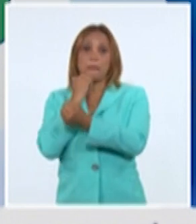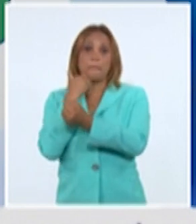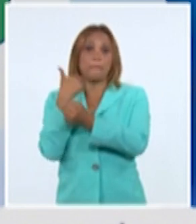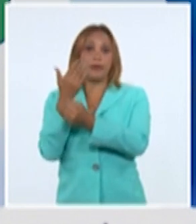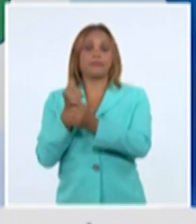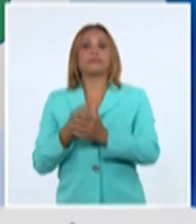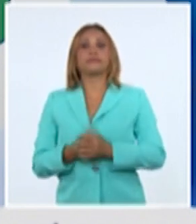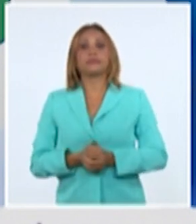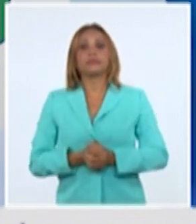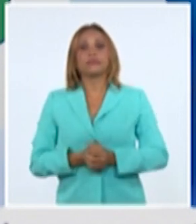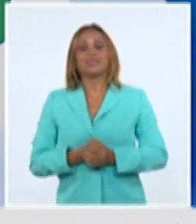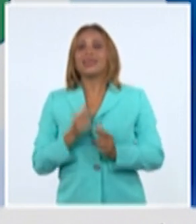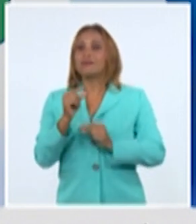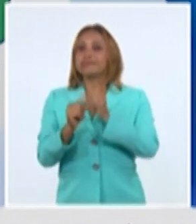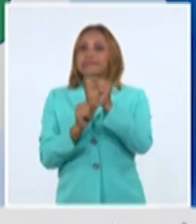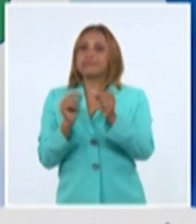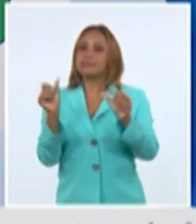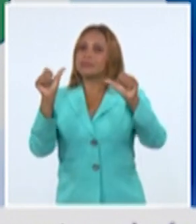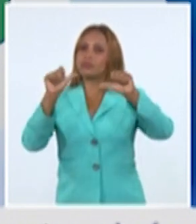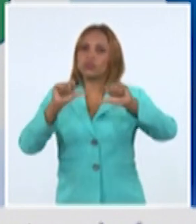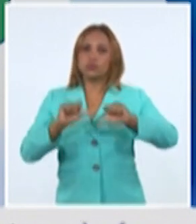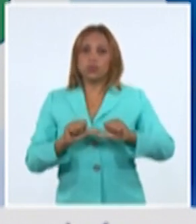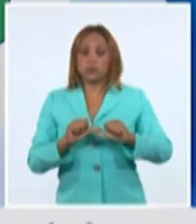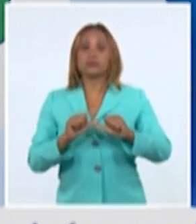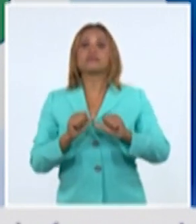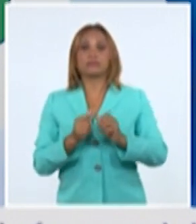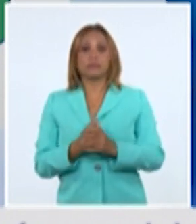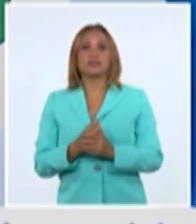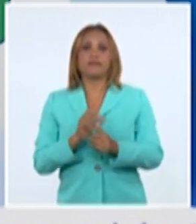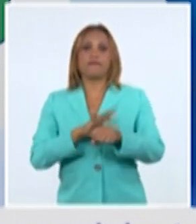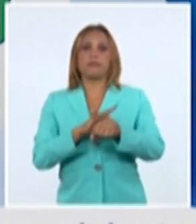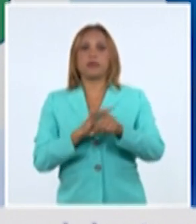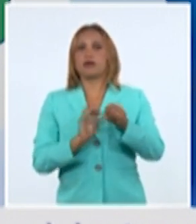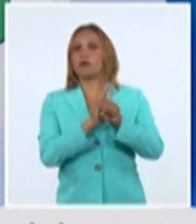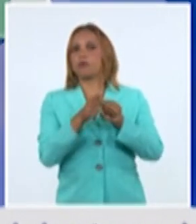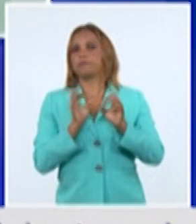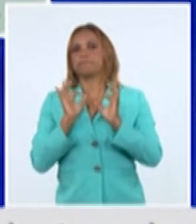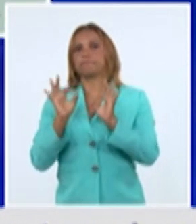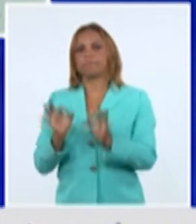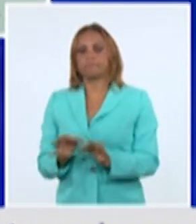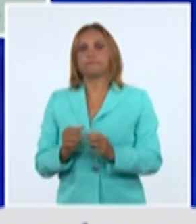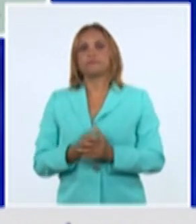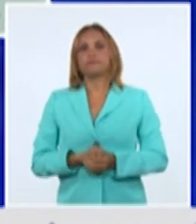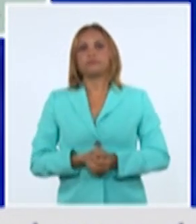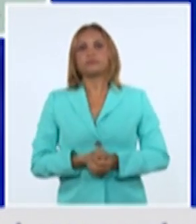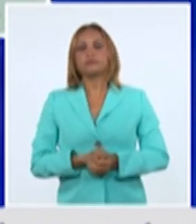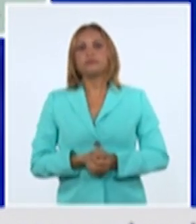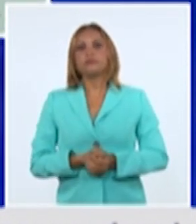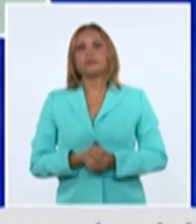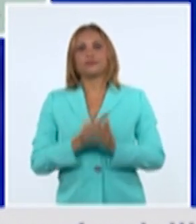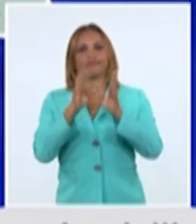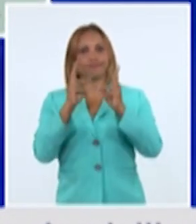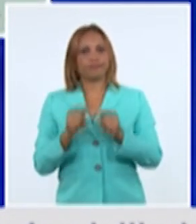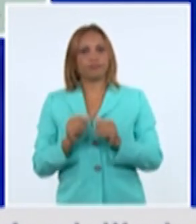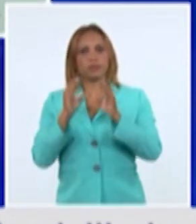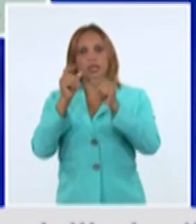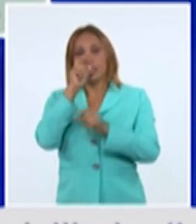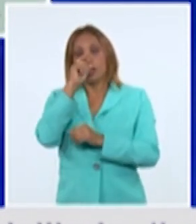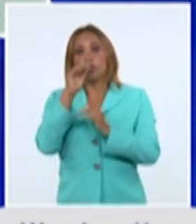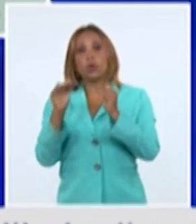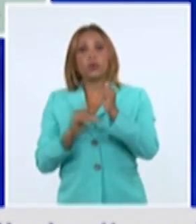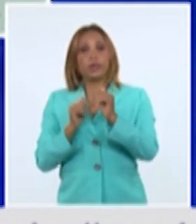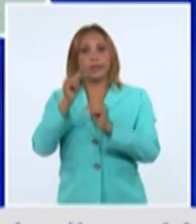una evolución desfavorable de la enfermedad. El comportamiento de los casos pediátricos en